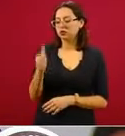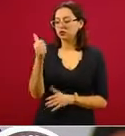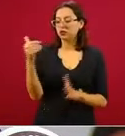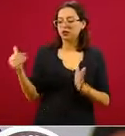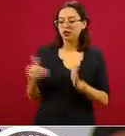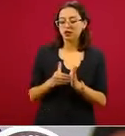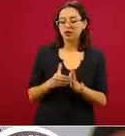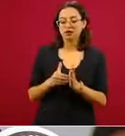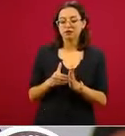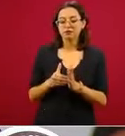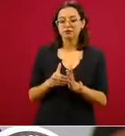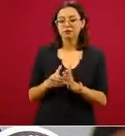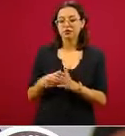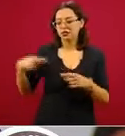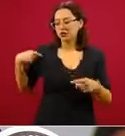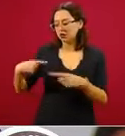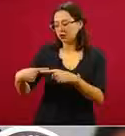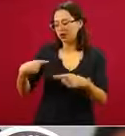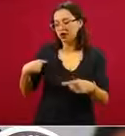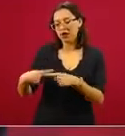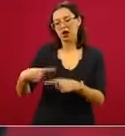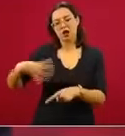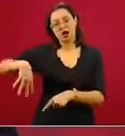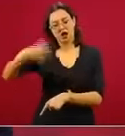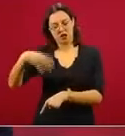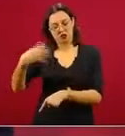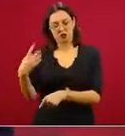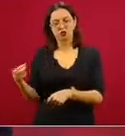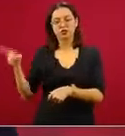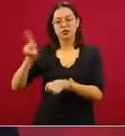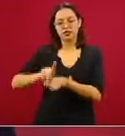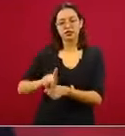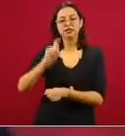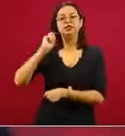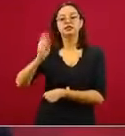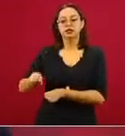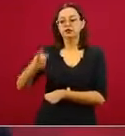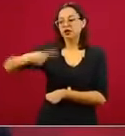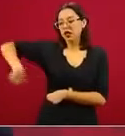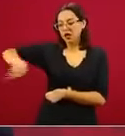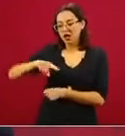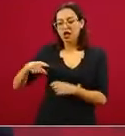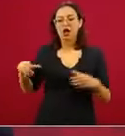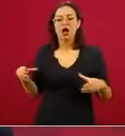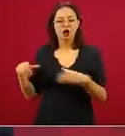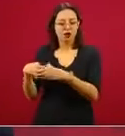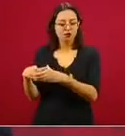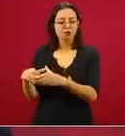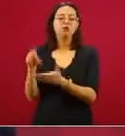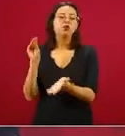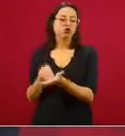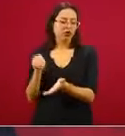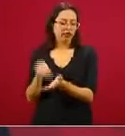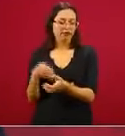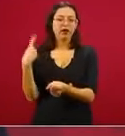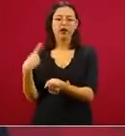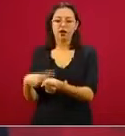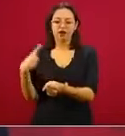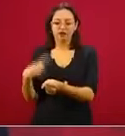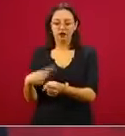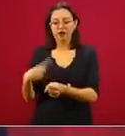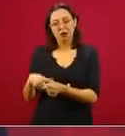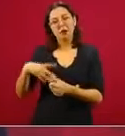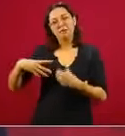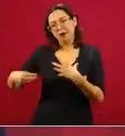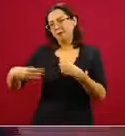1.136.000, han ocurrido en los últimos 14 días. Son los casos activos, son las personas que enfermaron recientemente y que están